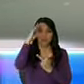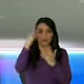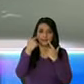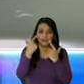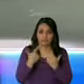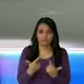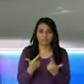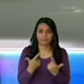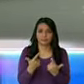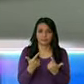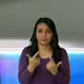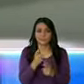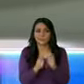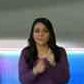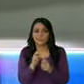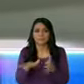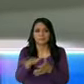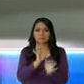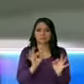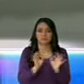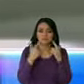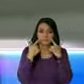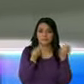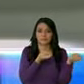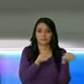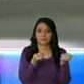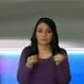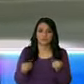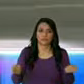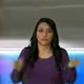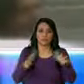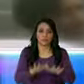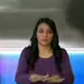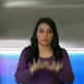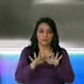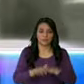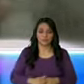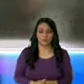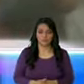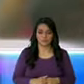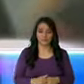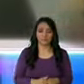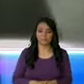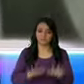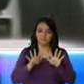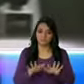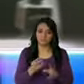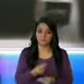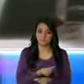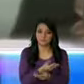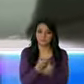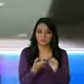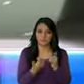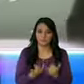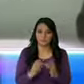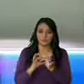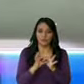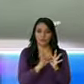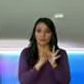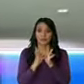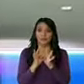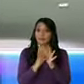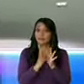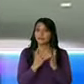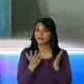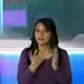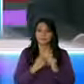para que no se registren incidentes en este escenario político. Esta es la información, Roberto y compañeros televidentes, que